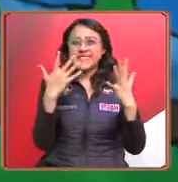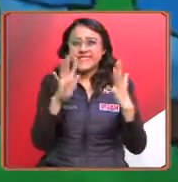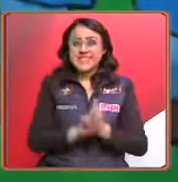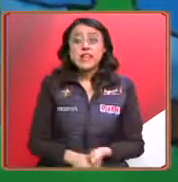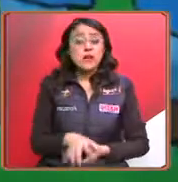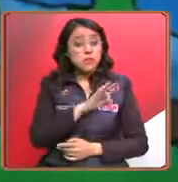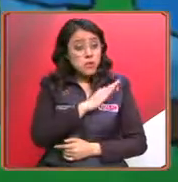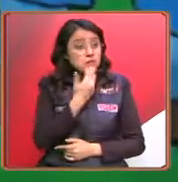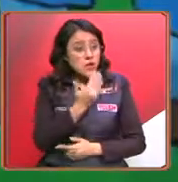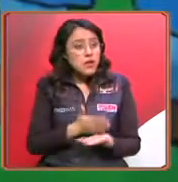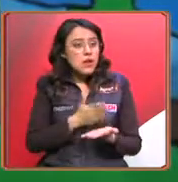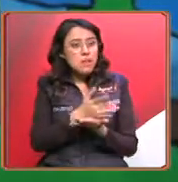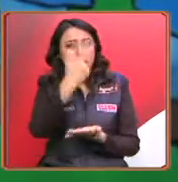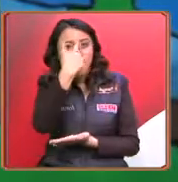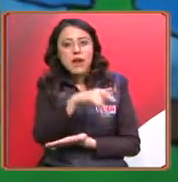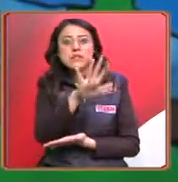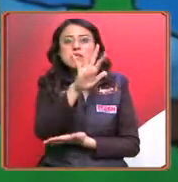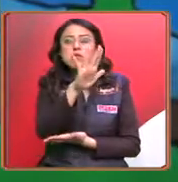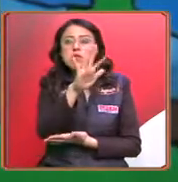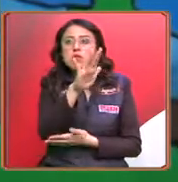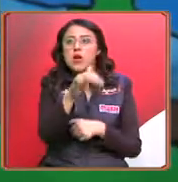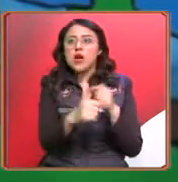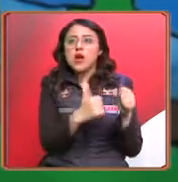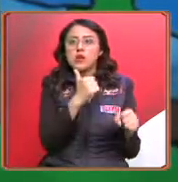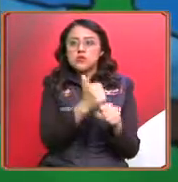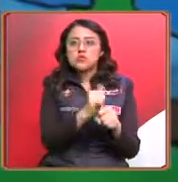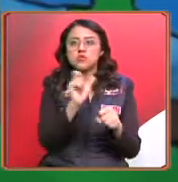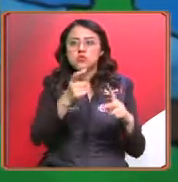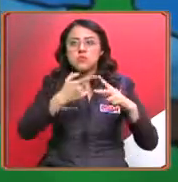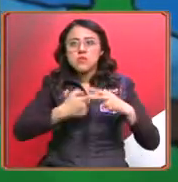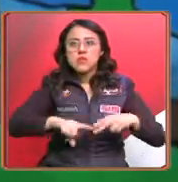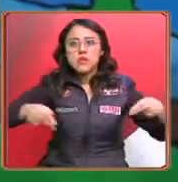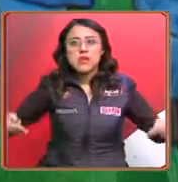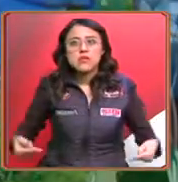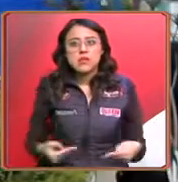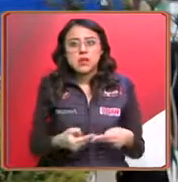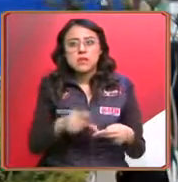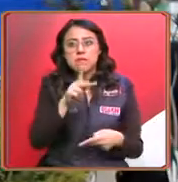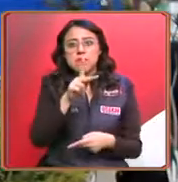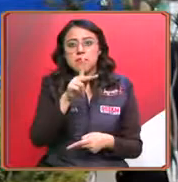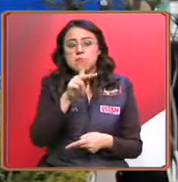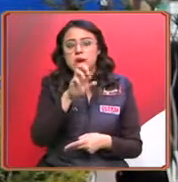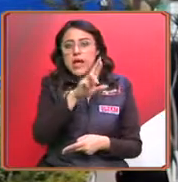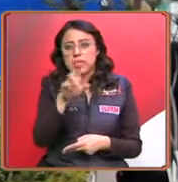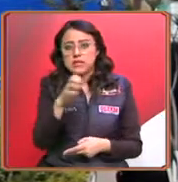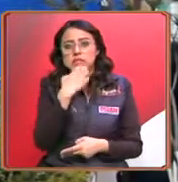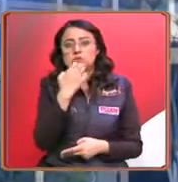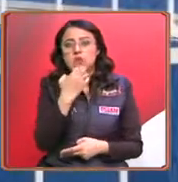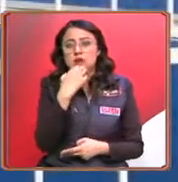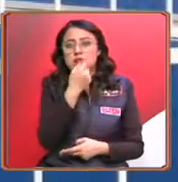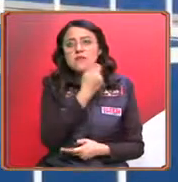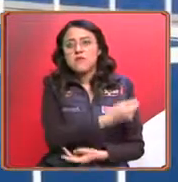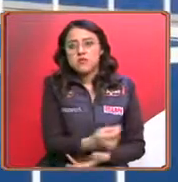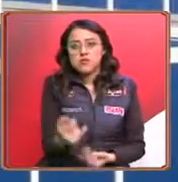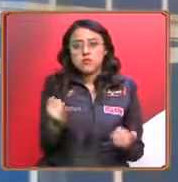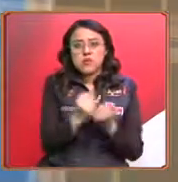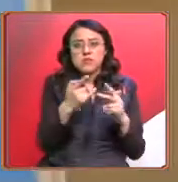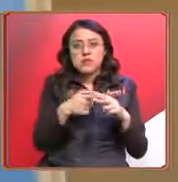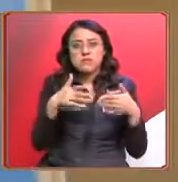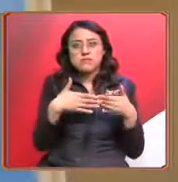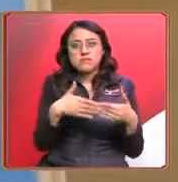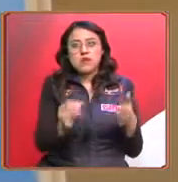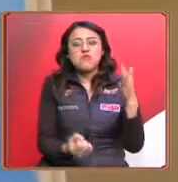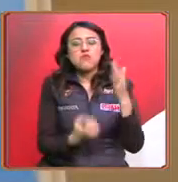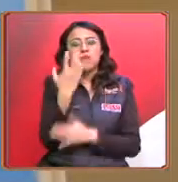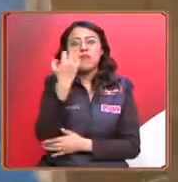Fue entregada justamente a los 50 años del nacimiento de Kinder en el mundo. También lo festejamos también con la inauguración de nuestra